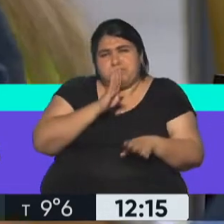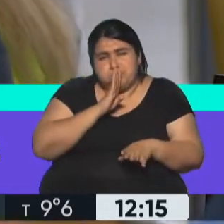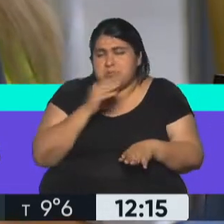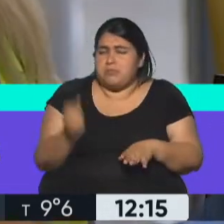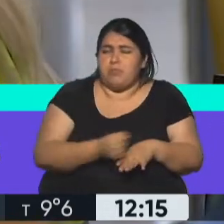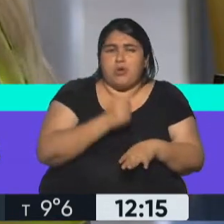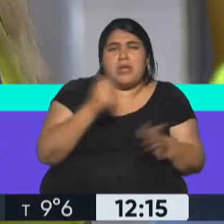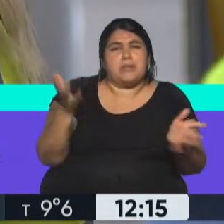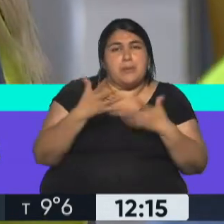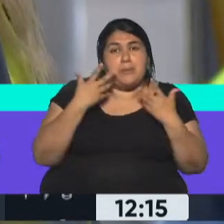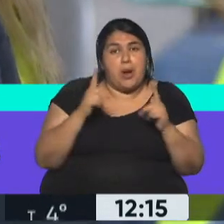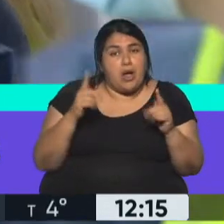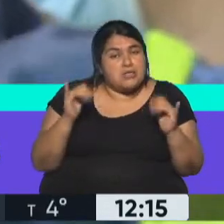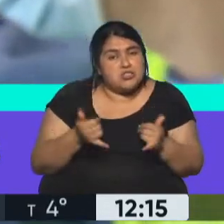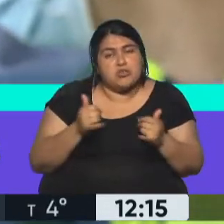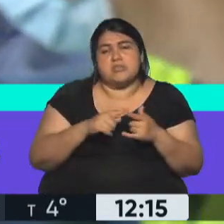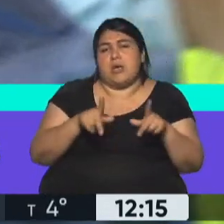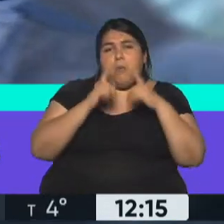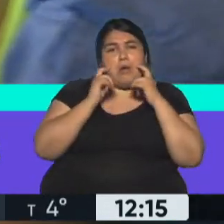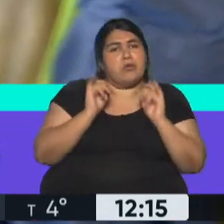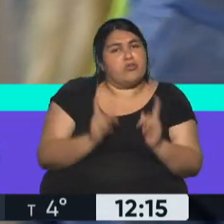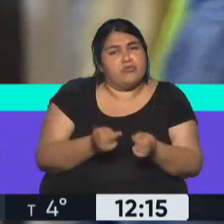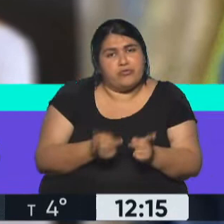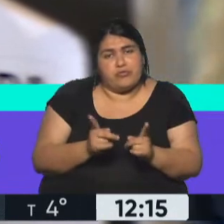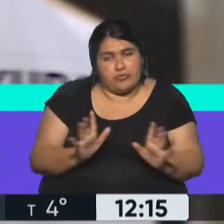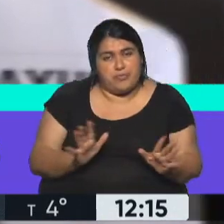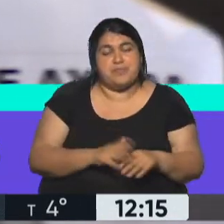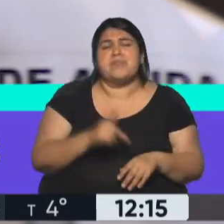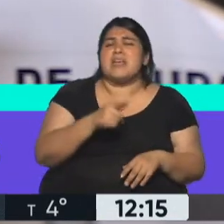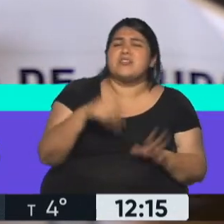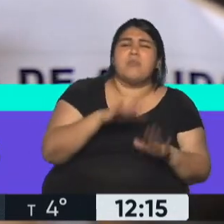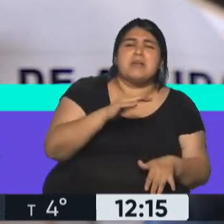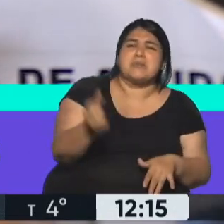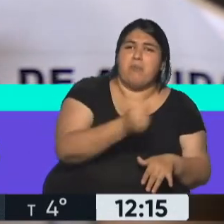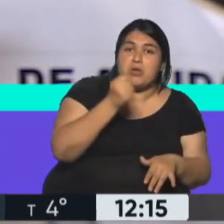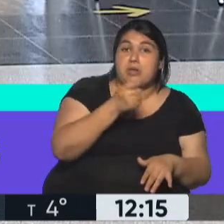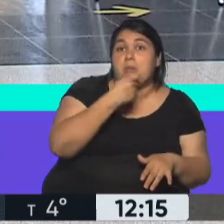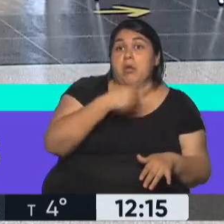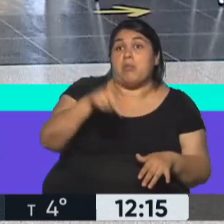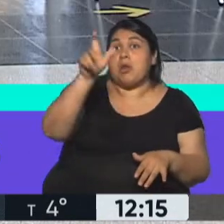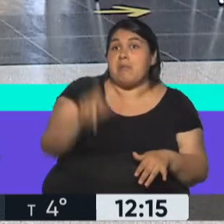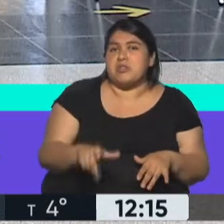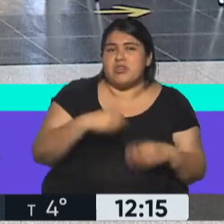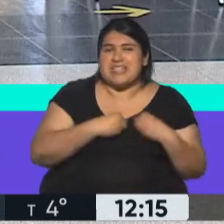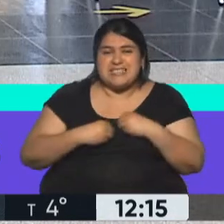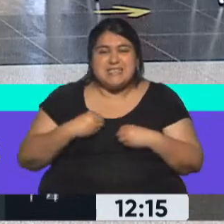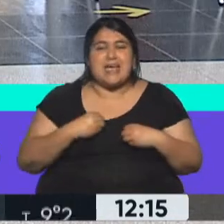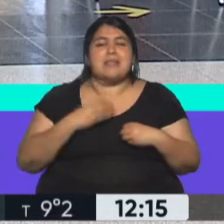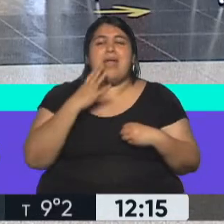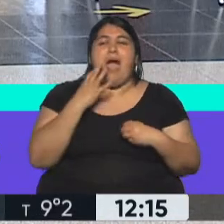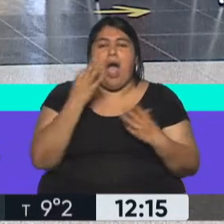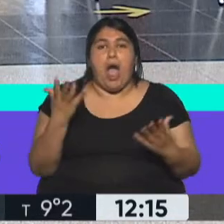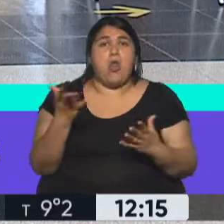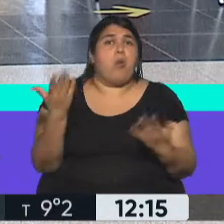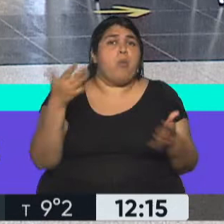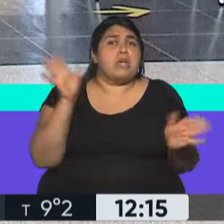barbijo. Eso sería lo más importante. Y por supuesto que si una persona está con síntomas que tal vez no sea